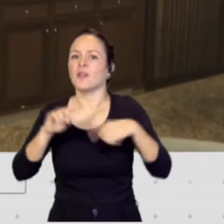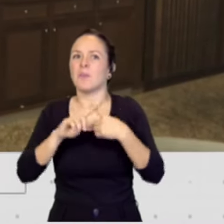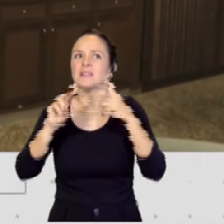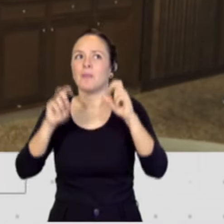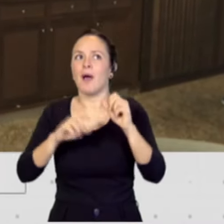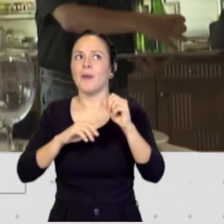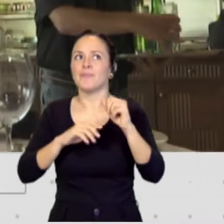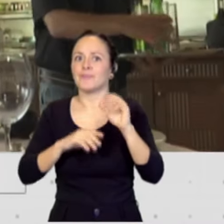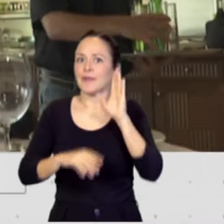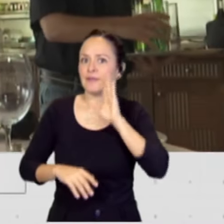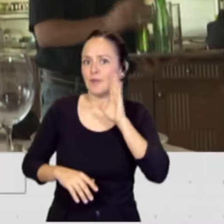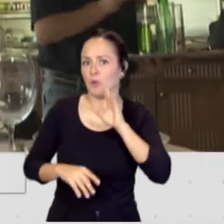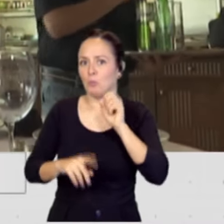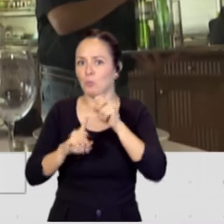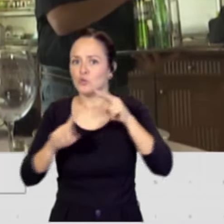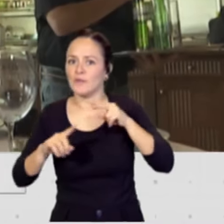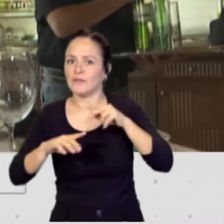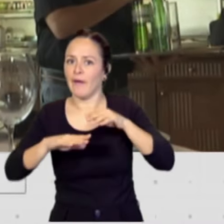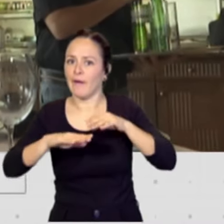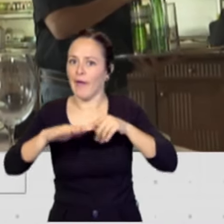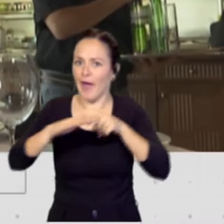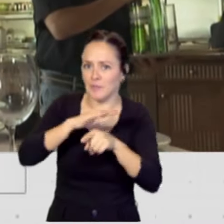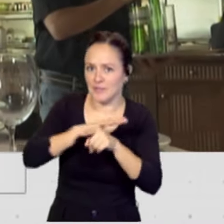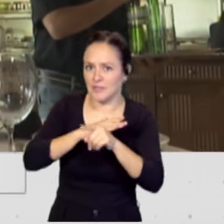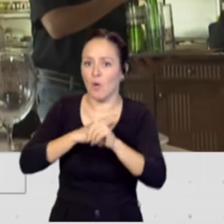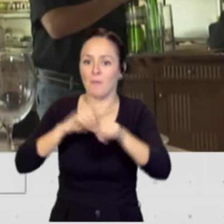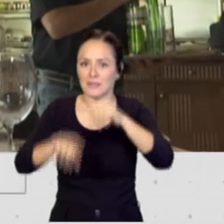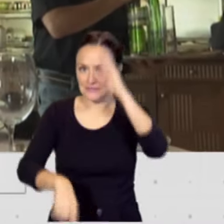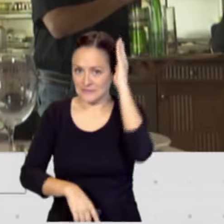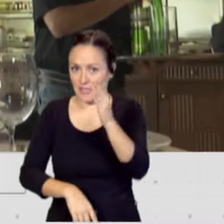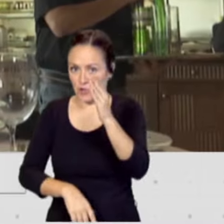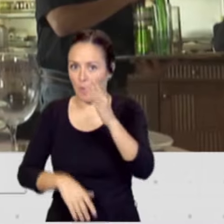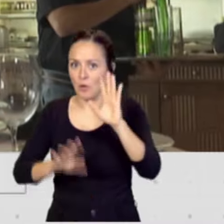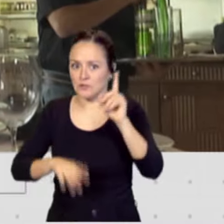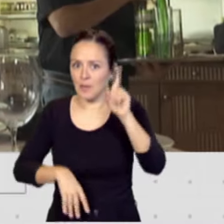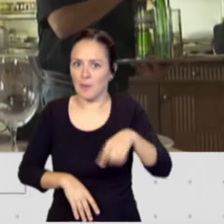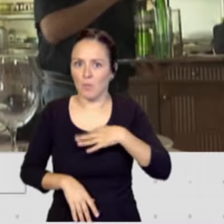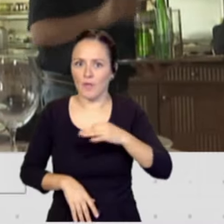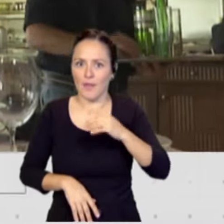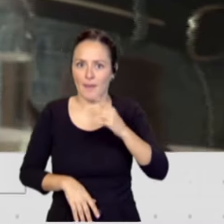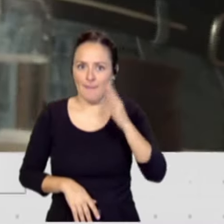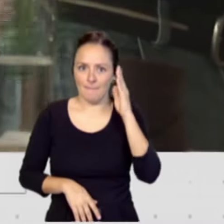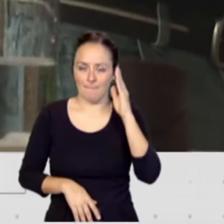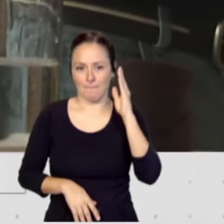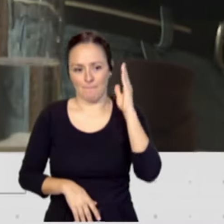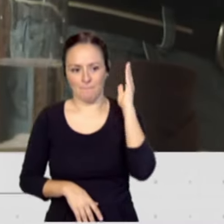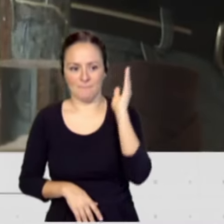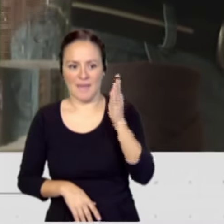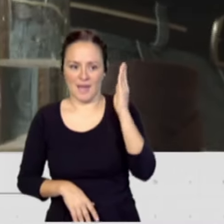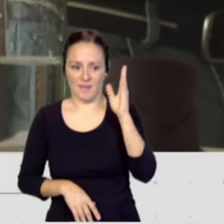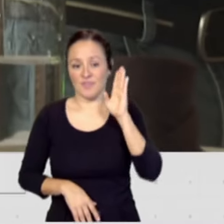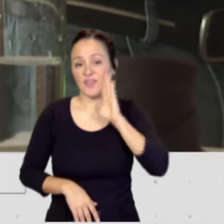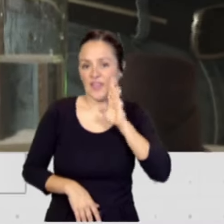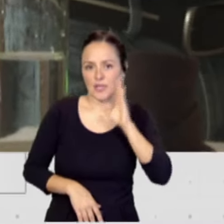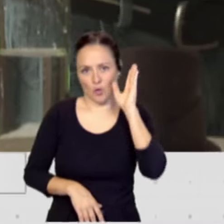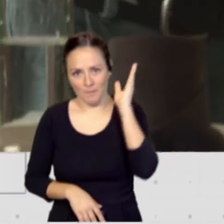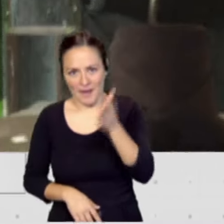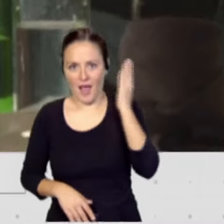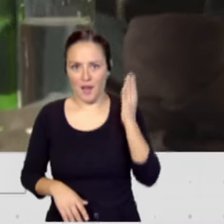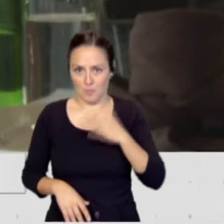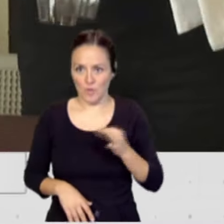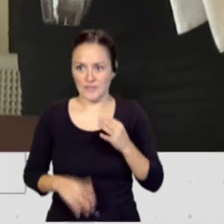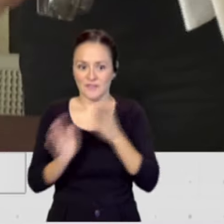administrativa y de un prento sancionador sino que además puede ser sujeto de un delito penal son penas privativas de libertad entre 5 a 8 años